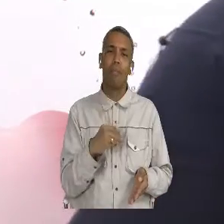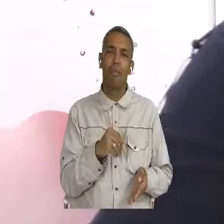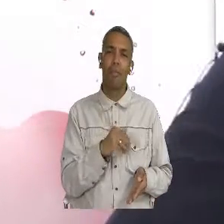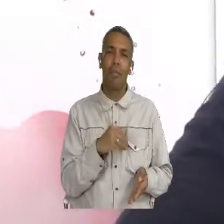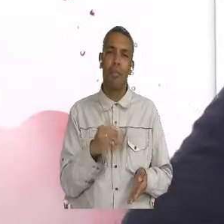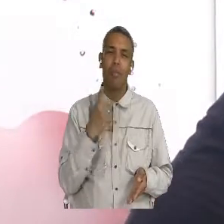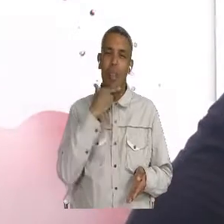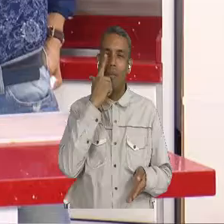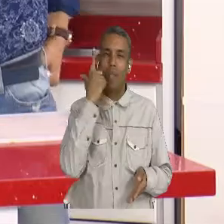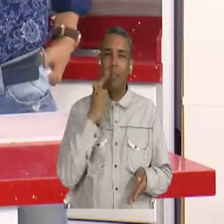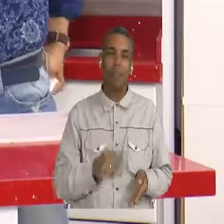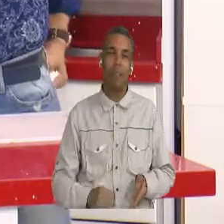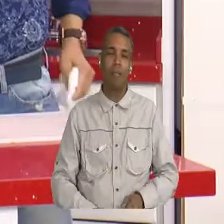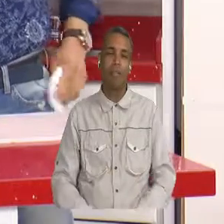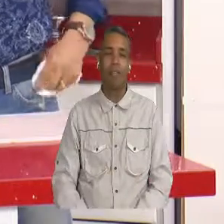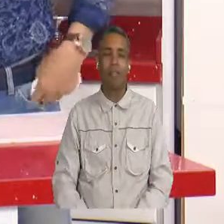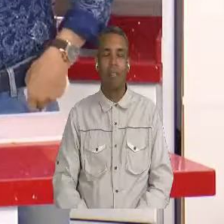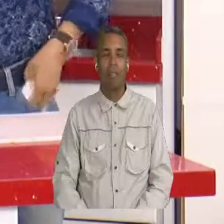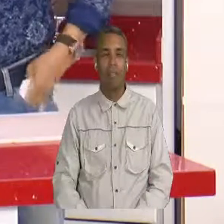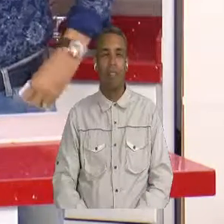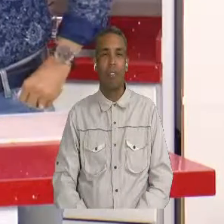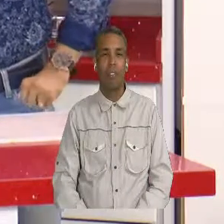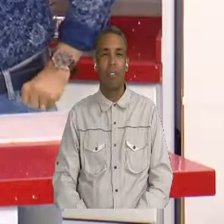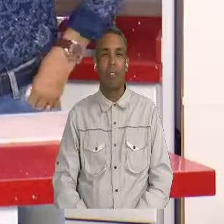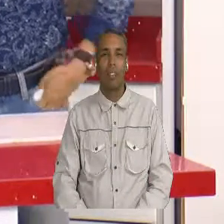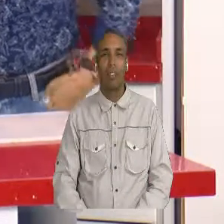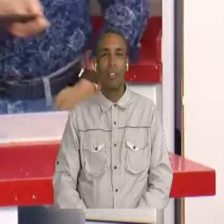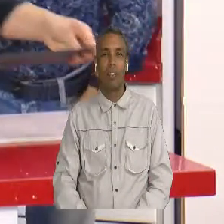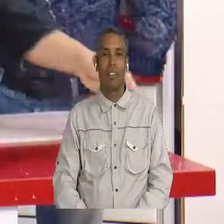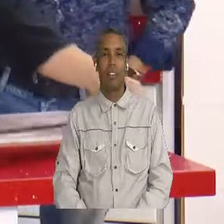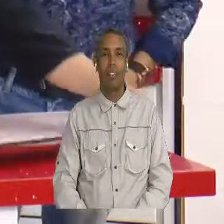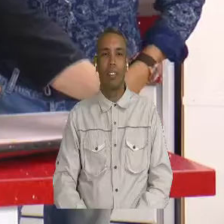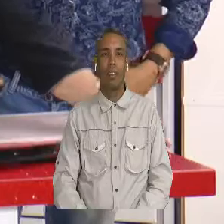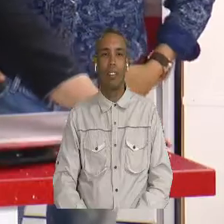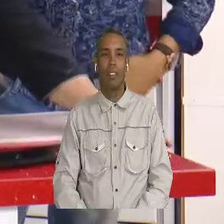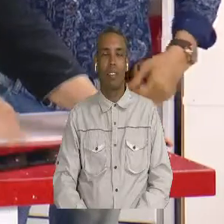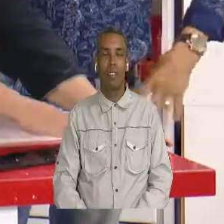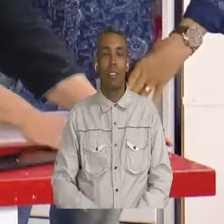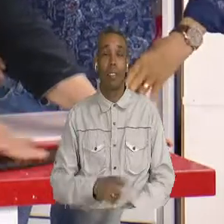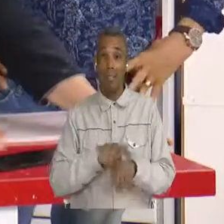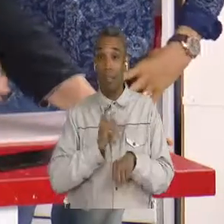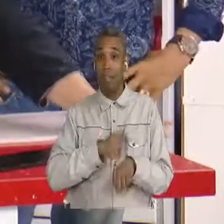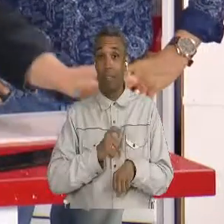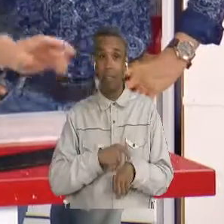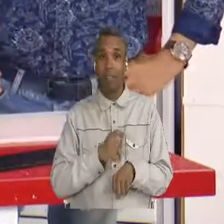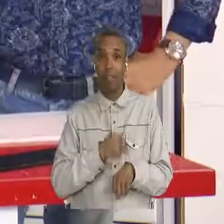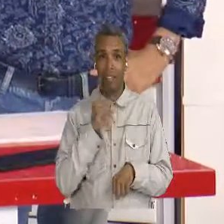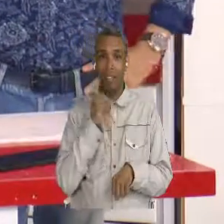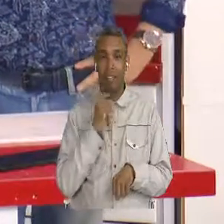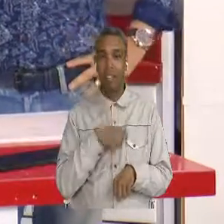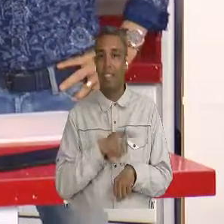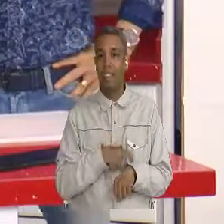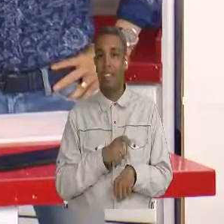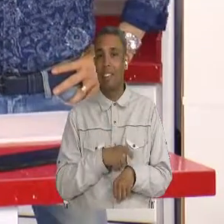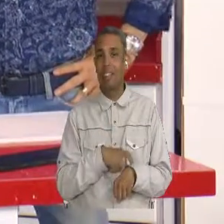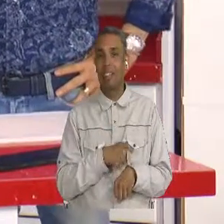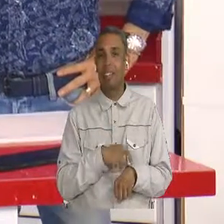Permítame, voy a. Ya el tiempo corre mucho. Entonces, hoy nos cogió un poquito el